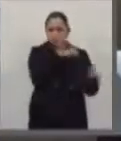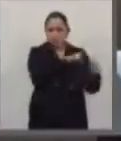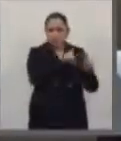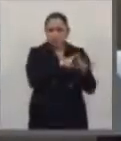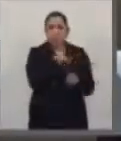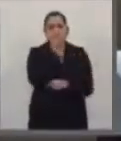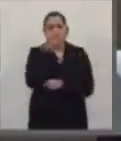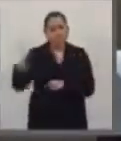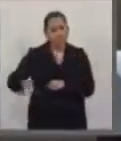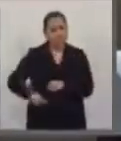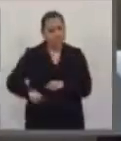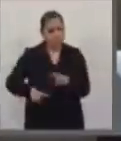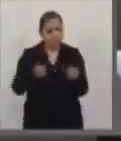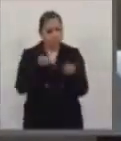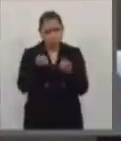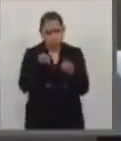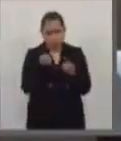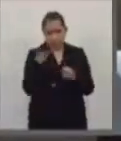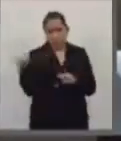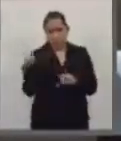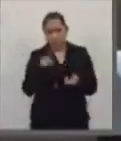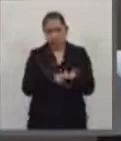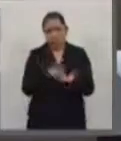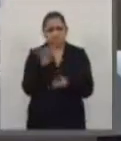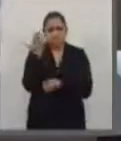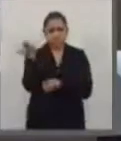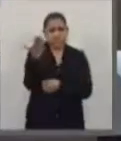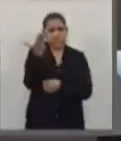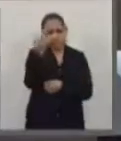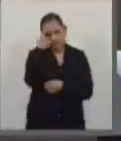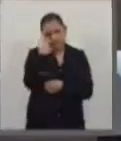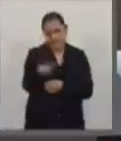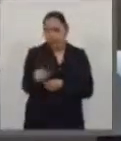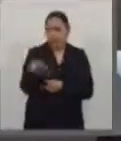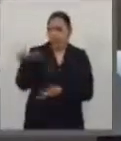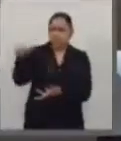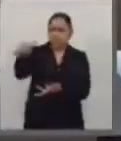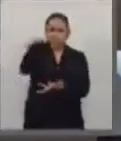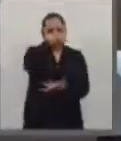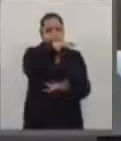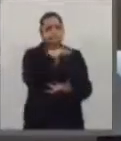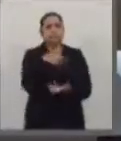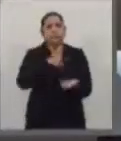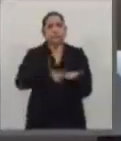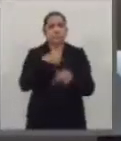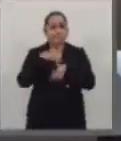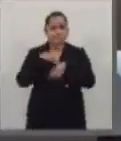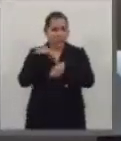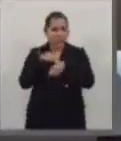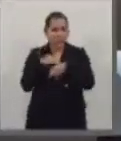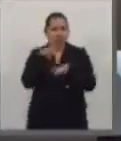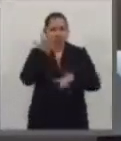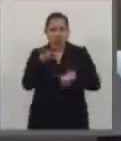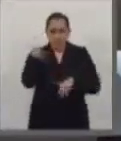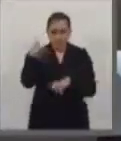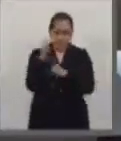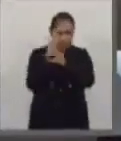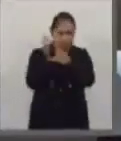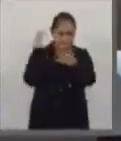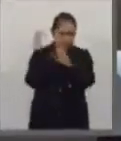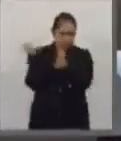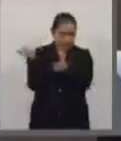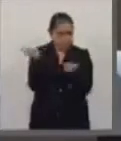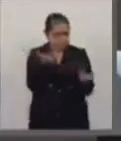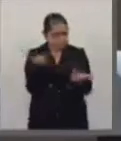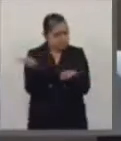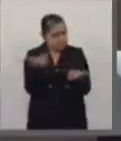una campaña para abastecer los hospitales de medicamentos y llegan los trailers vacíos o a mitad y únicamente con guantes